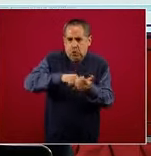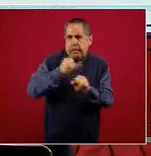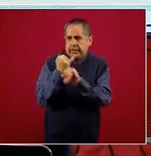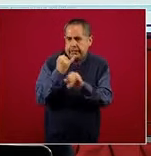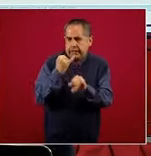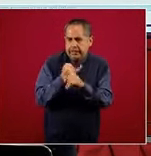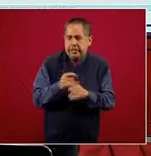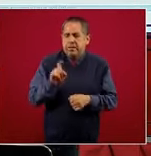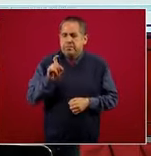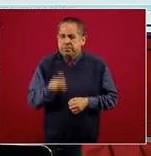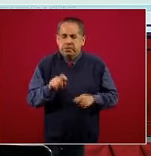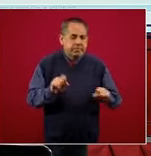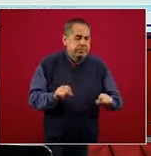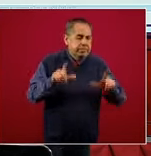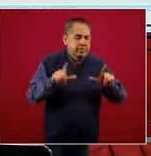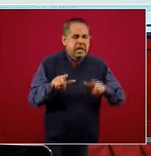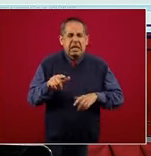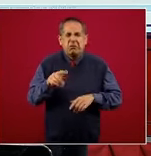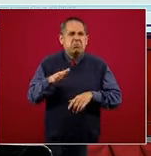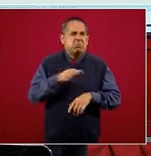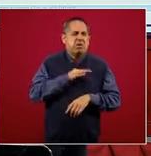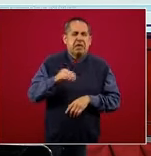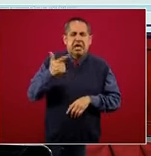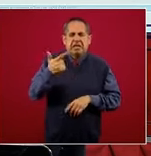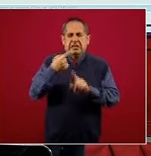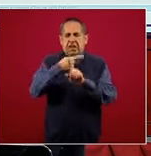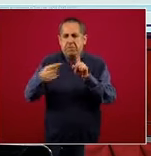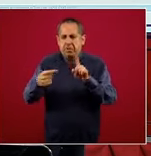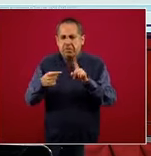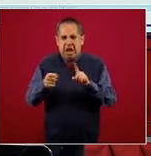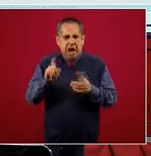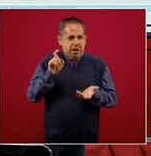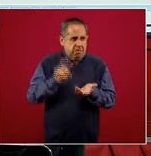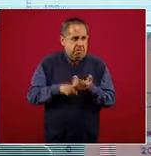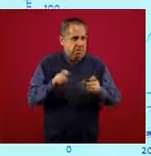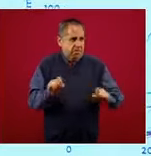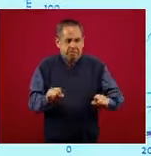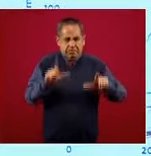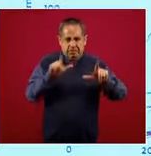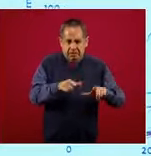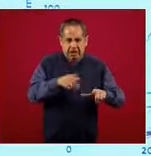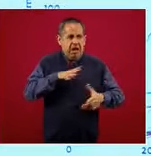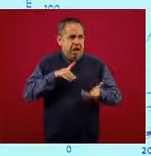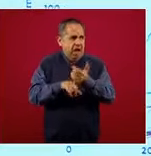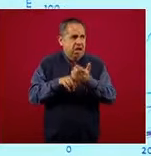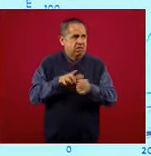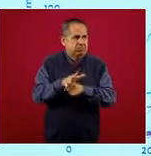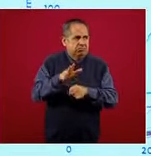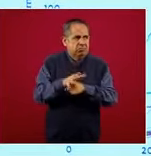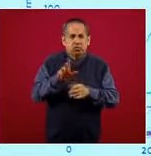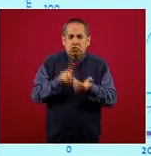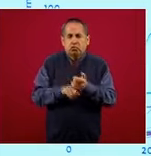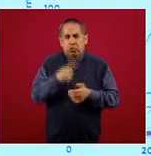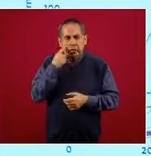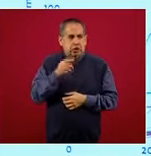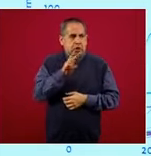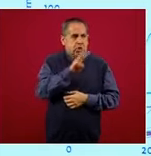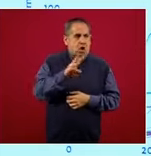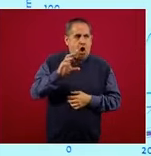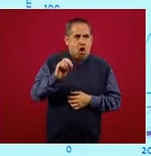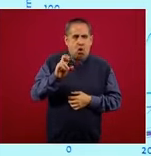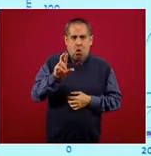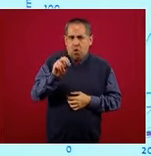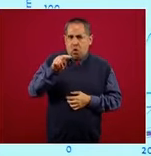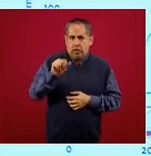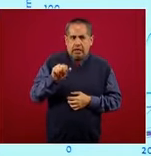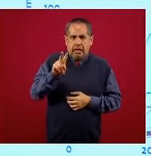pueden encontrar todas las noches a las 7:30 de la noche, es decir, en unos momentos más estará subiendo en la página de